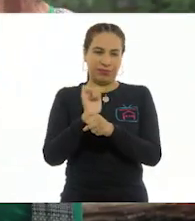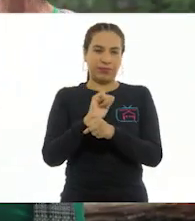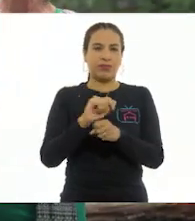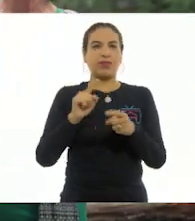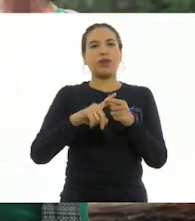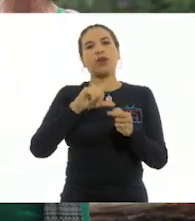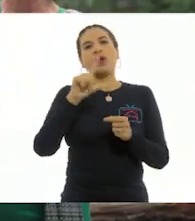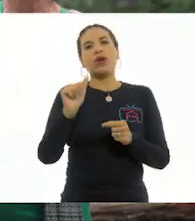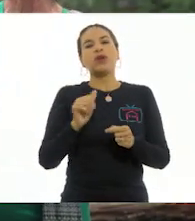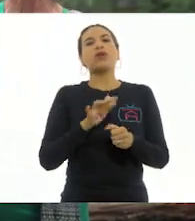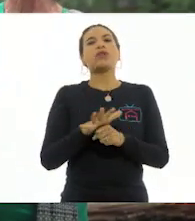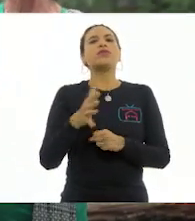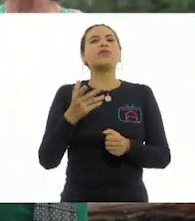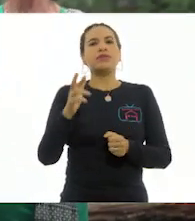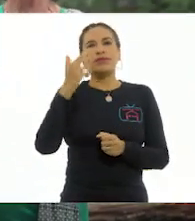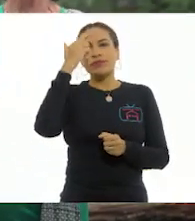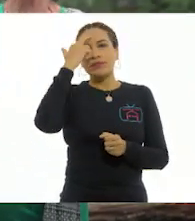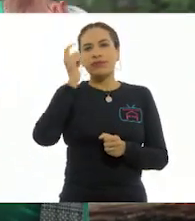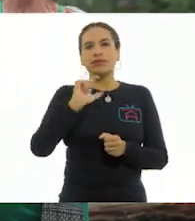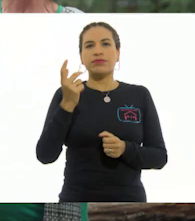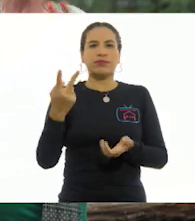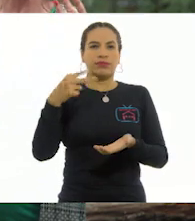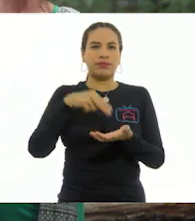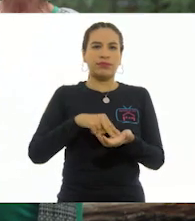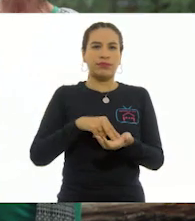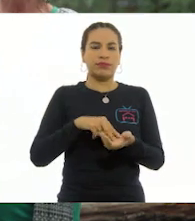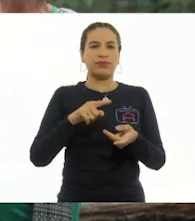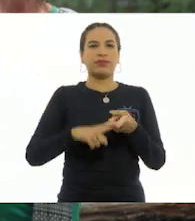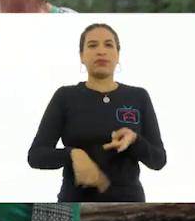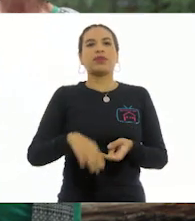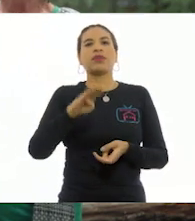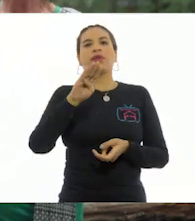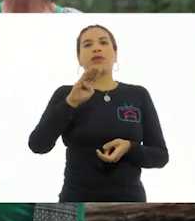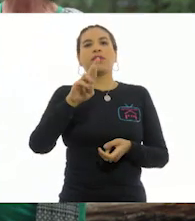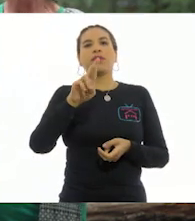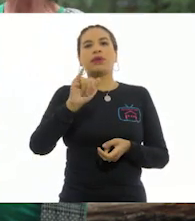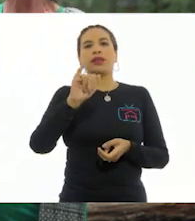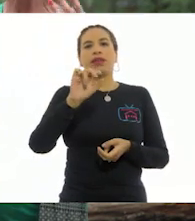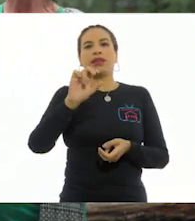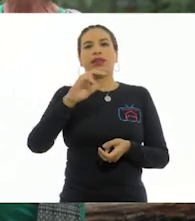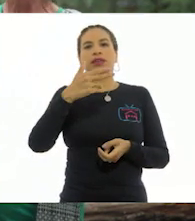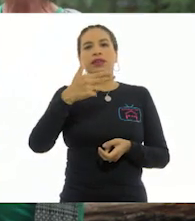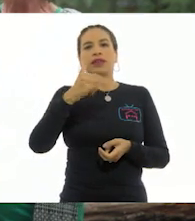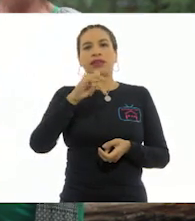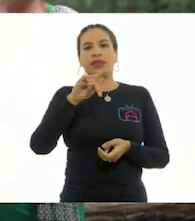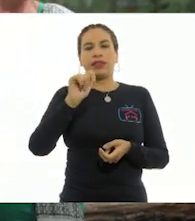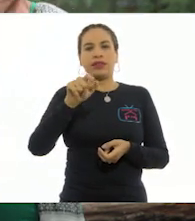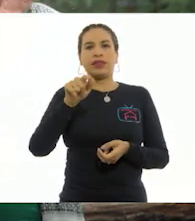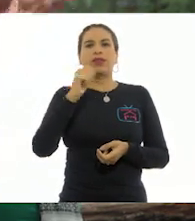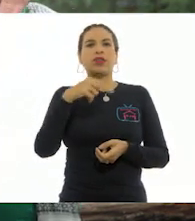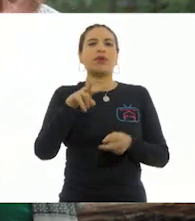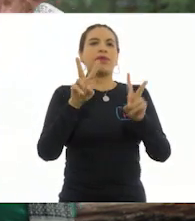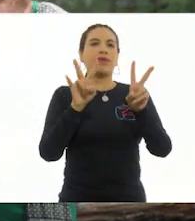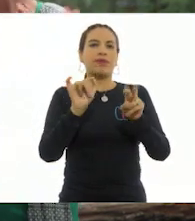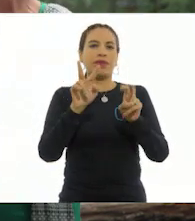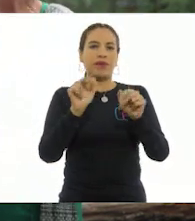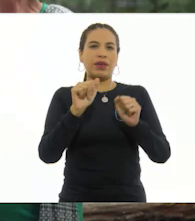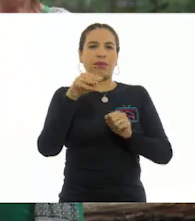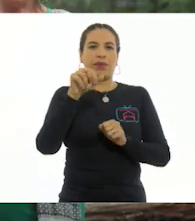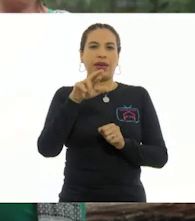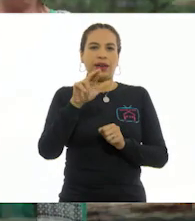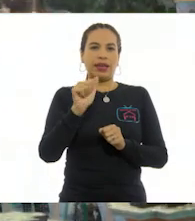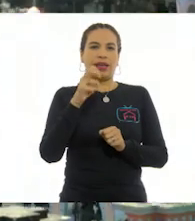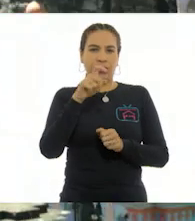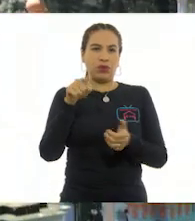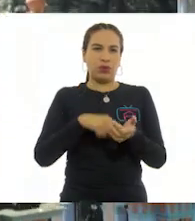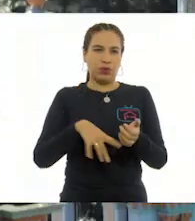tan jóvenes, se podrán acordar de cuando estuvo aquí en México Brigitte Bardot, filmando la película Viva María. Bueno, pues fue precisamente en este